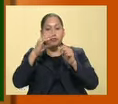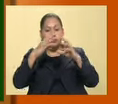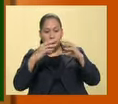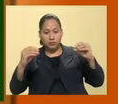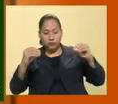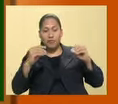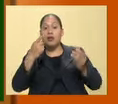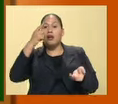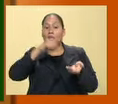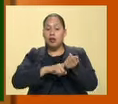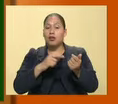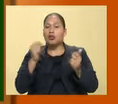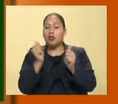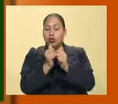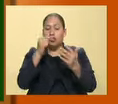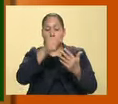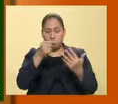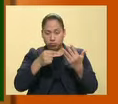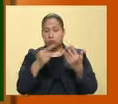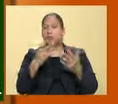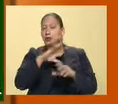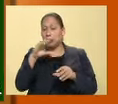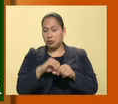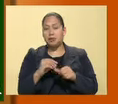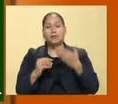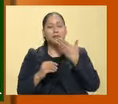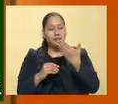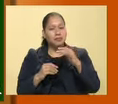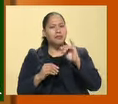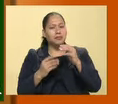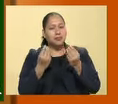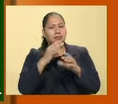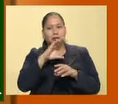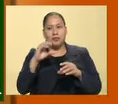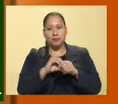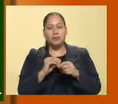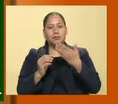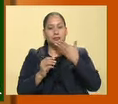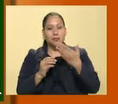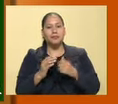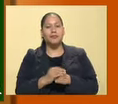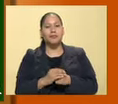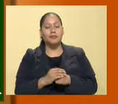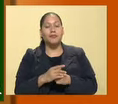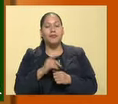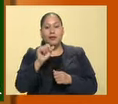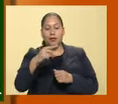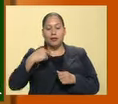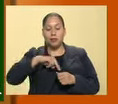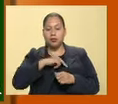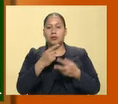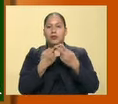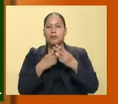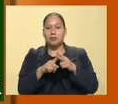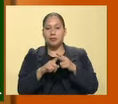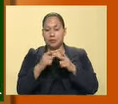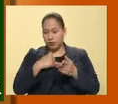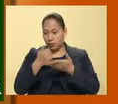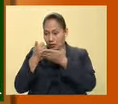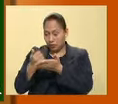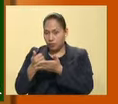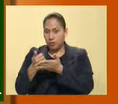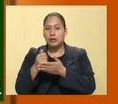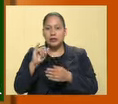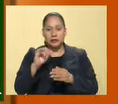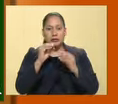que lleva. ¡Qué rico! Muy, muy completa, sí. La verdad es que muy, muy completa. Qué vamos bárbaro, a empezar esa cebolla con... está, pero... ¿Te ayudo? Fuerte,